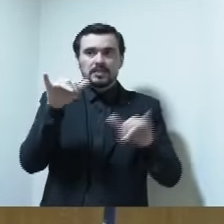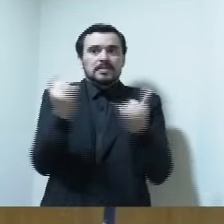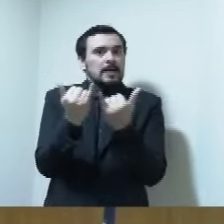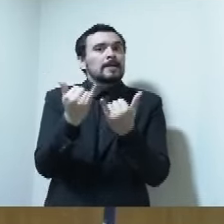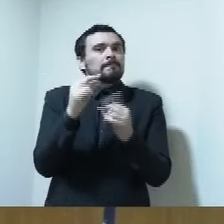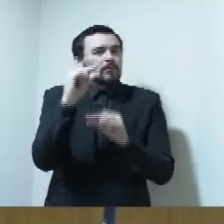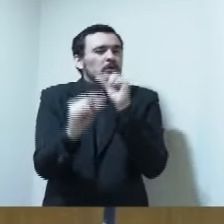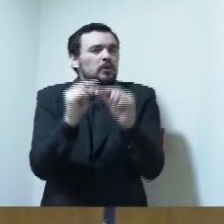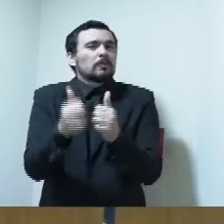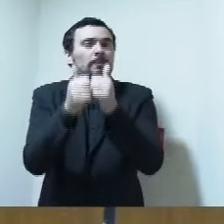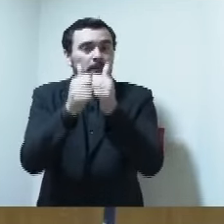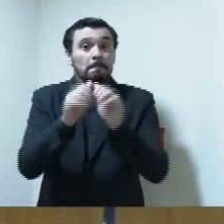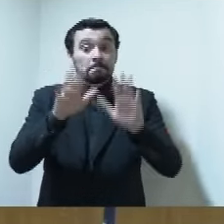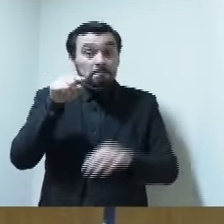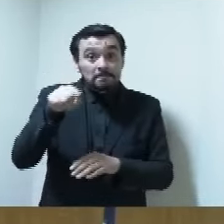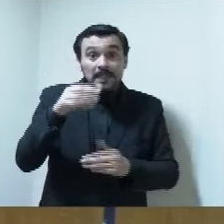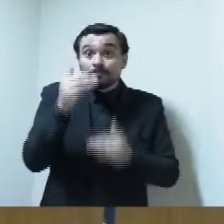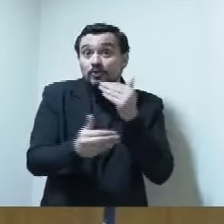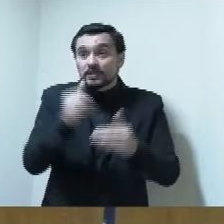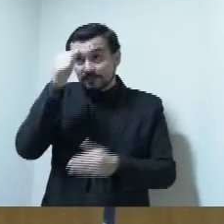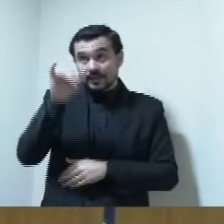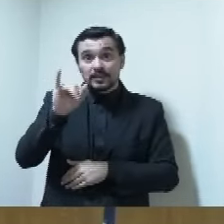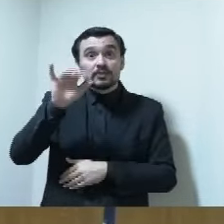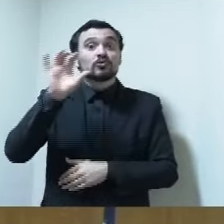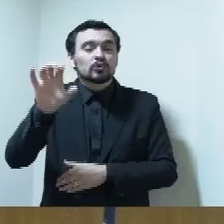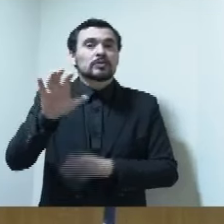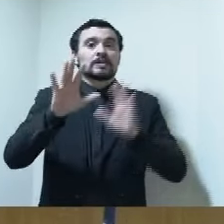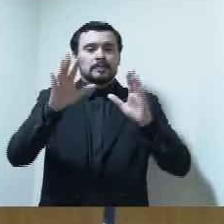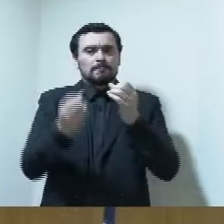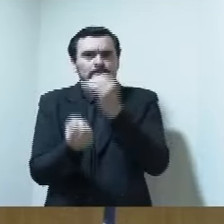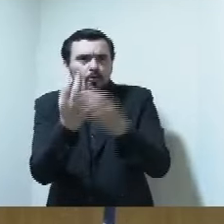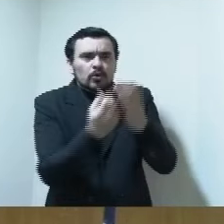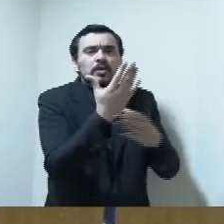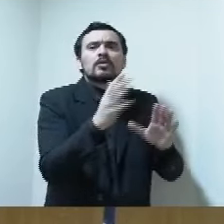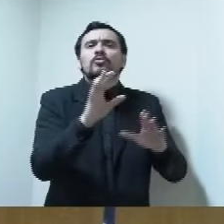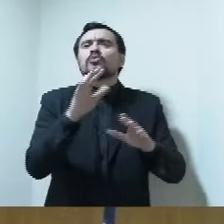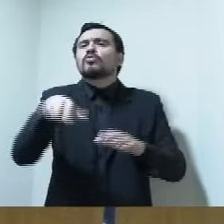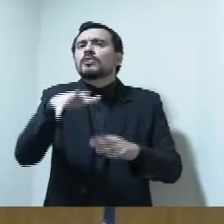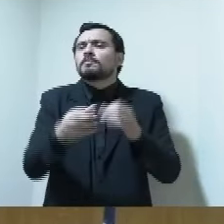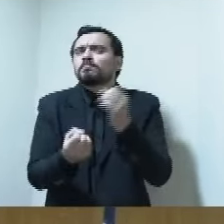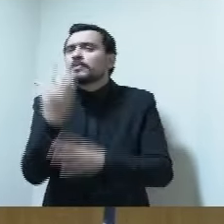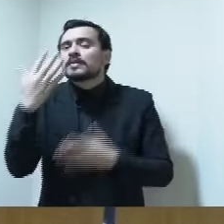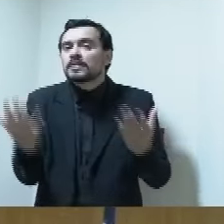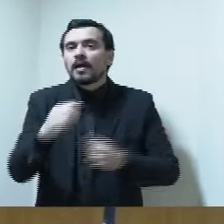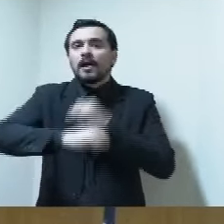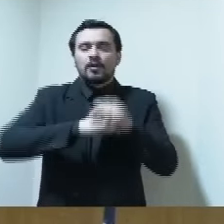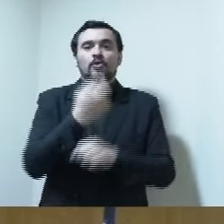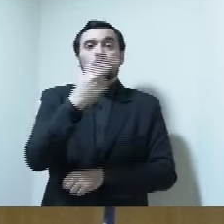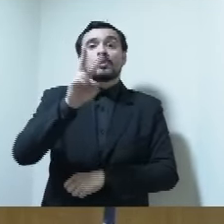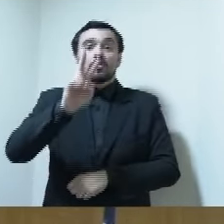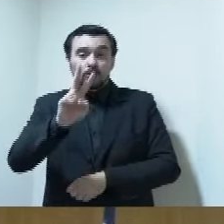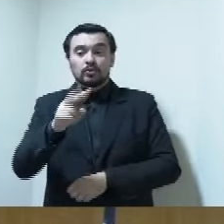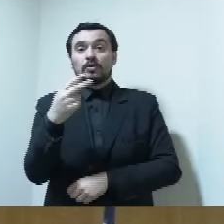pendiente. Este proceso de institucionalización y modernización se inició entre los años 2002 y